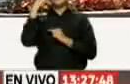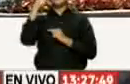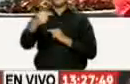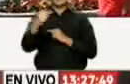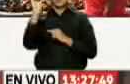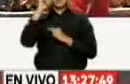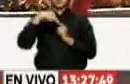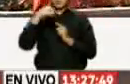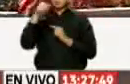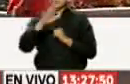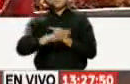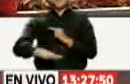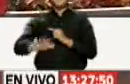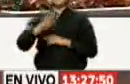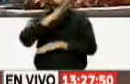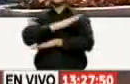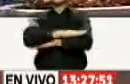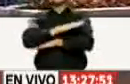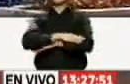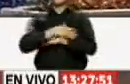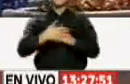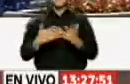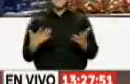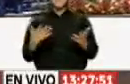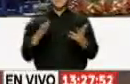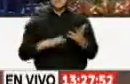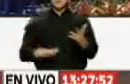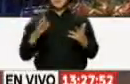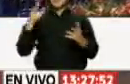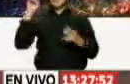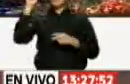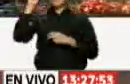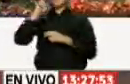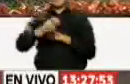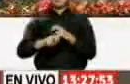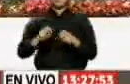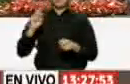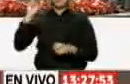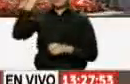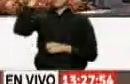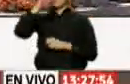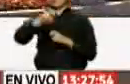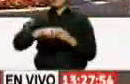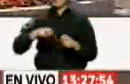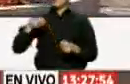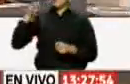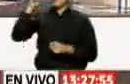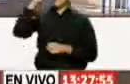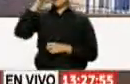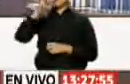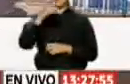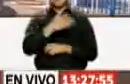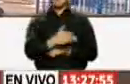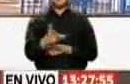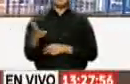mismo lugar, que es la plazoleta junto a la Perla, a la Noria, será inaugurada una rueda